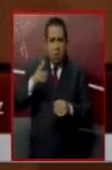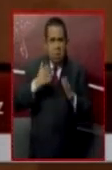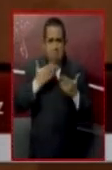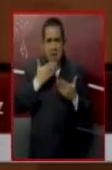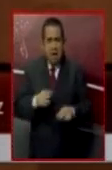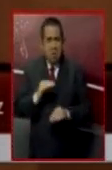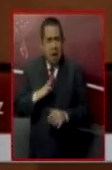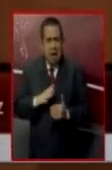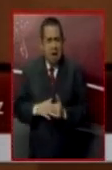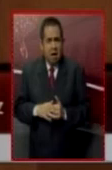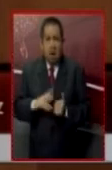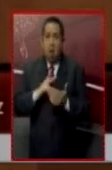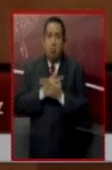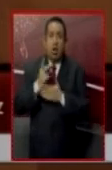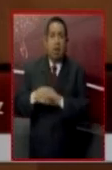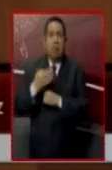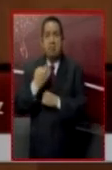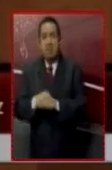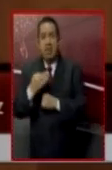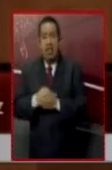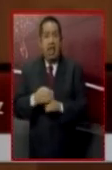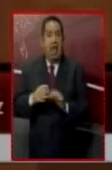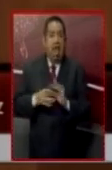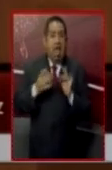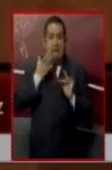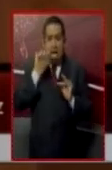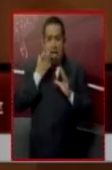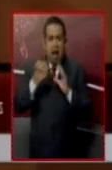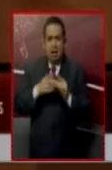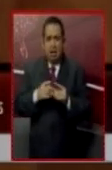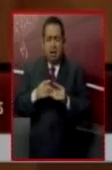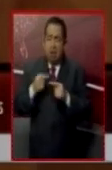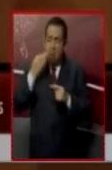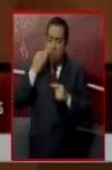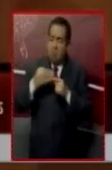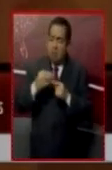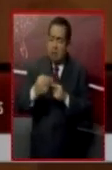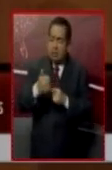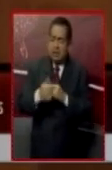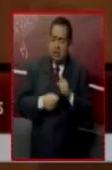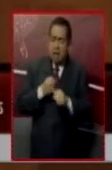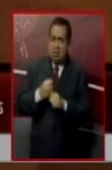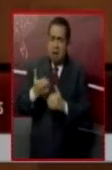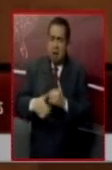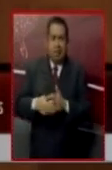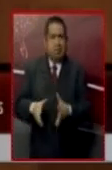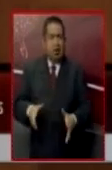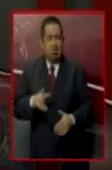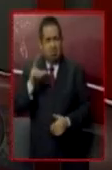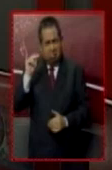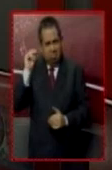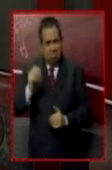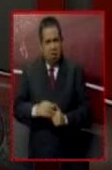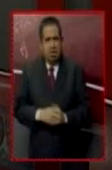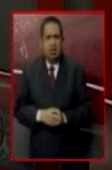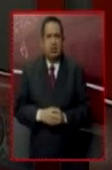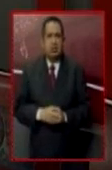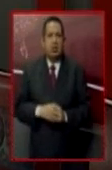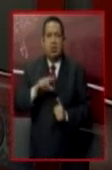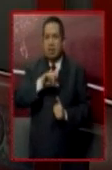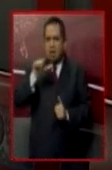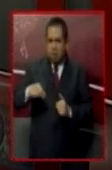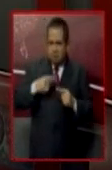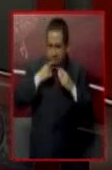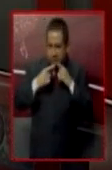plazo, solo programas clientelares que en el mejor de los casos duran 1 o 2 sexenios. Bueno, posteriormente